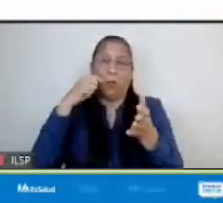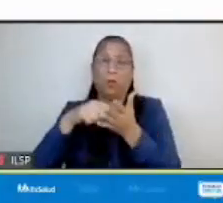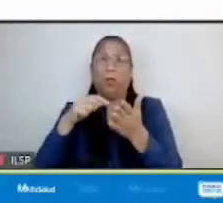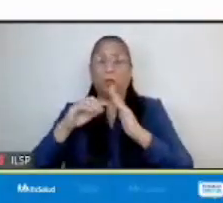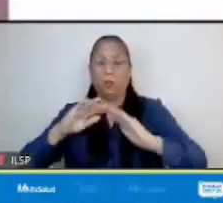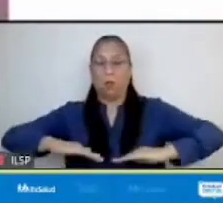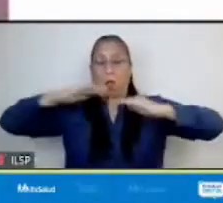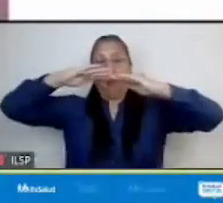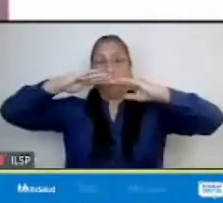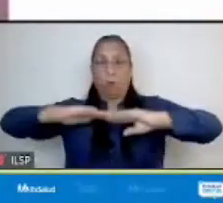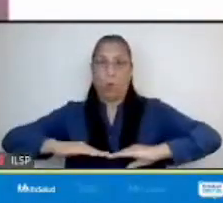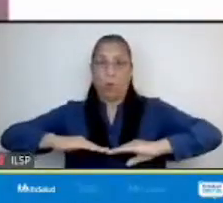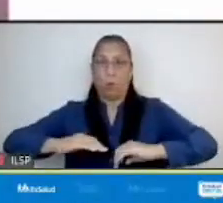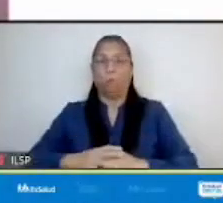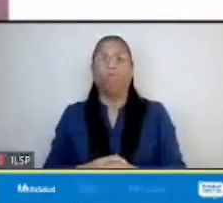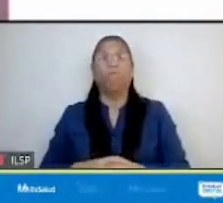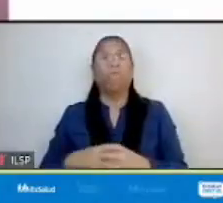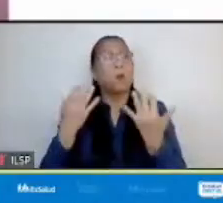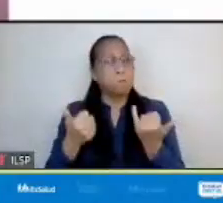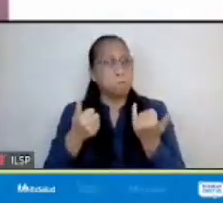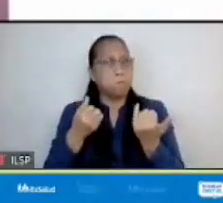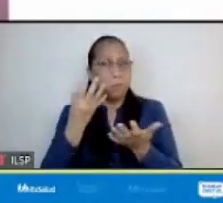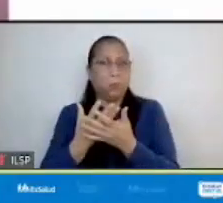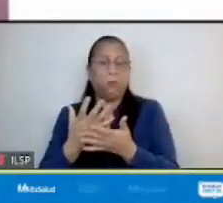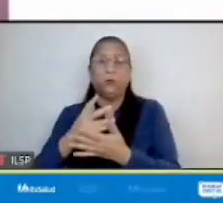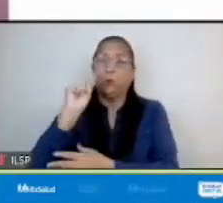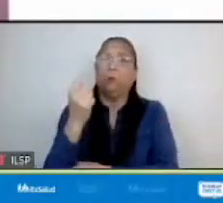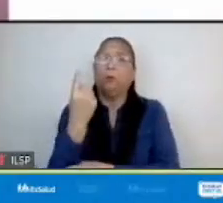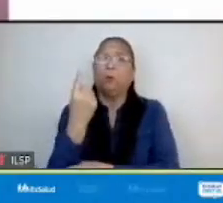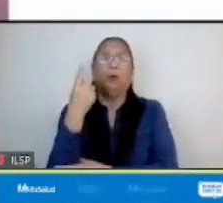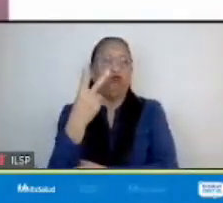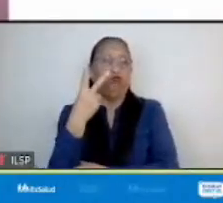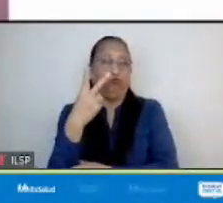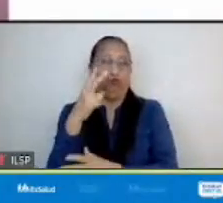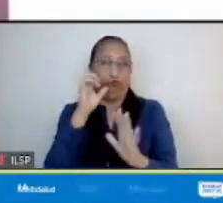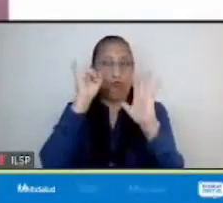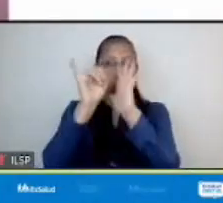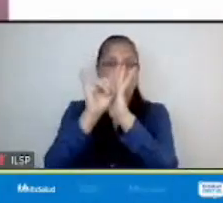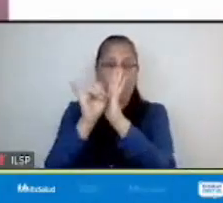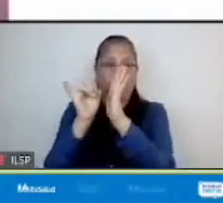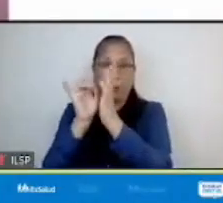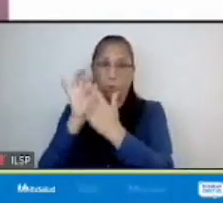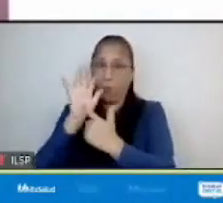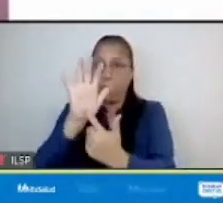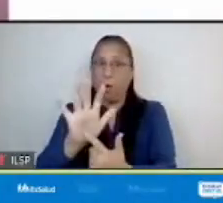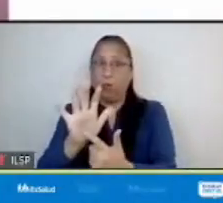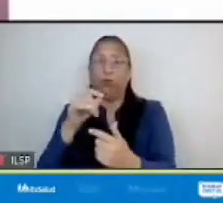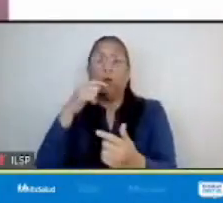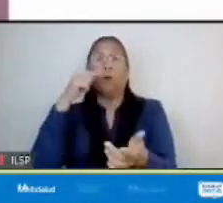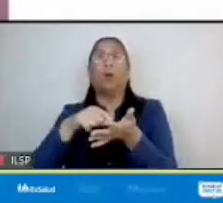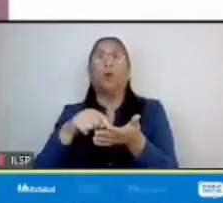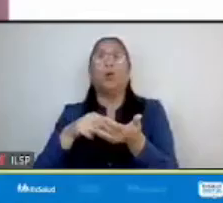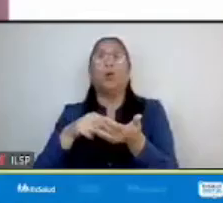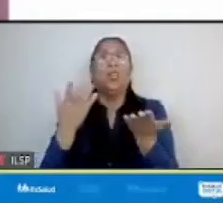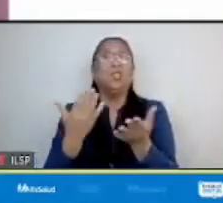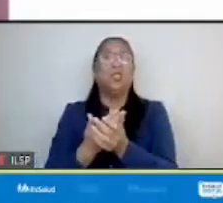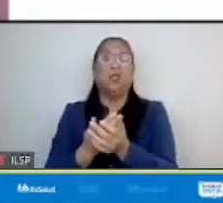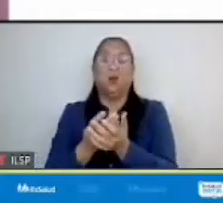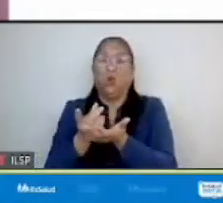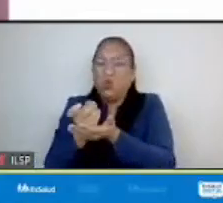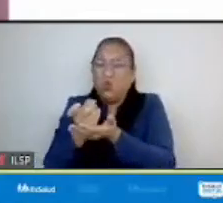aérea baja. Entonces, primero, dos imágenes referenciales esquemáticas de los que son los gérmenes más